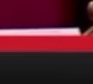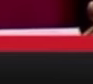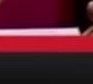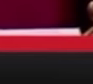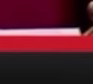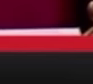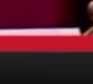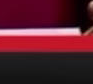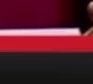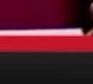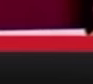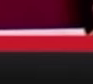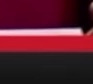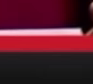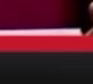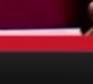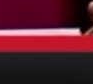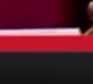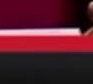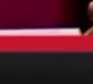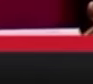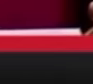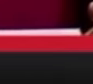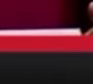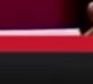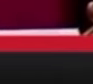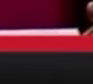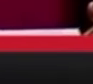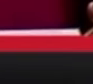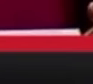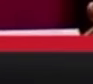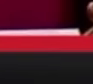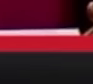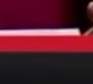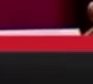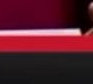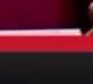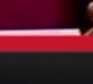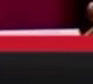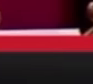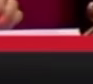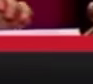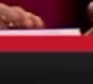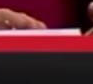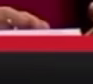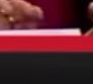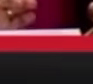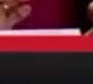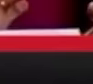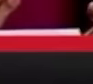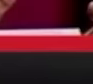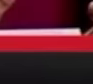para la compra de ese terreno, y finalmente el fideicomiso se recibe en 69 millones de